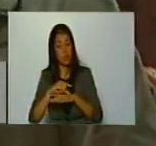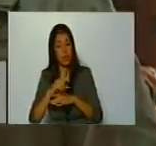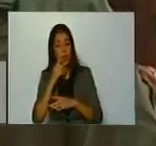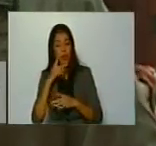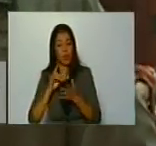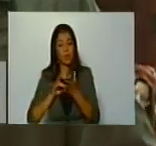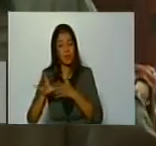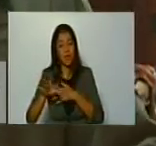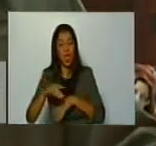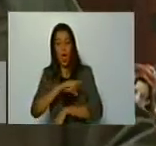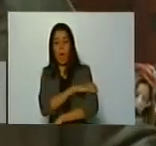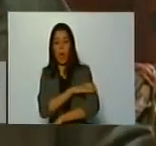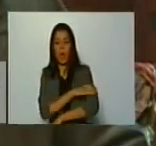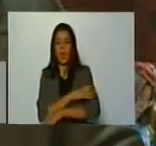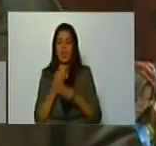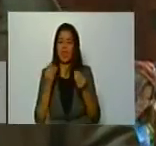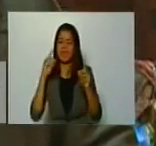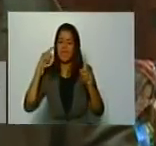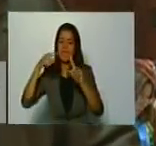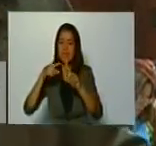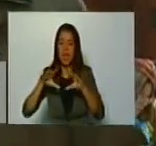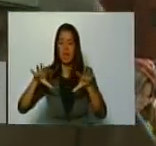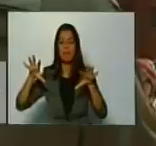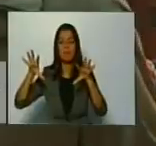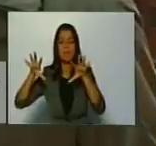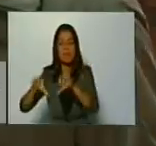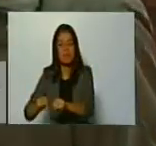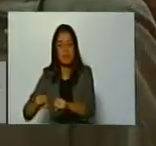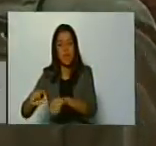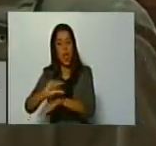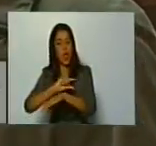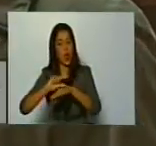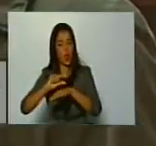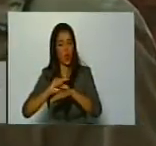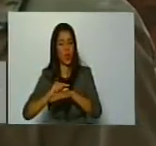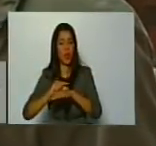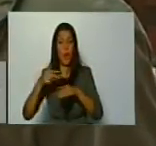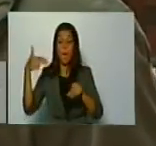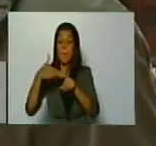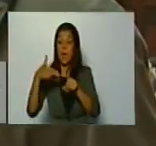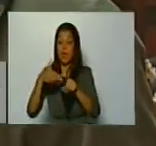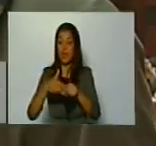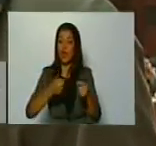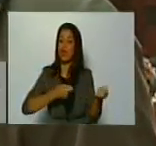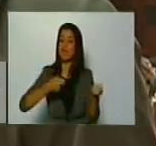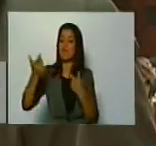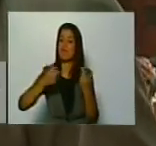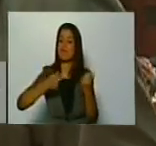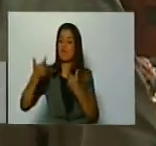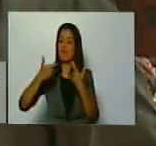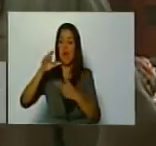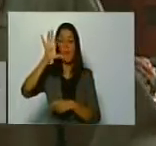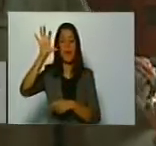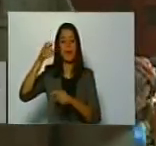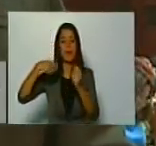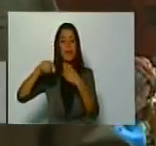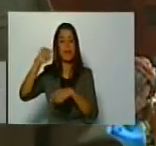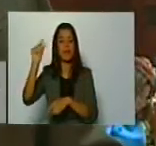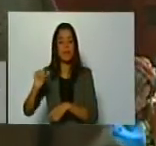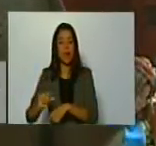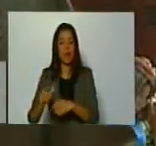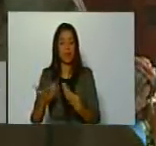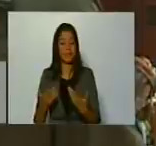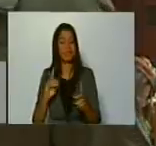poder, para entregarle al mundo lo que Venezuela tiene, sus enormes riquezas. Uno puede decir que esa es la principal